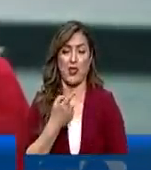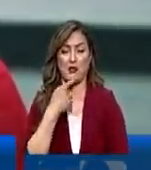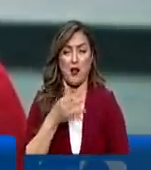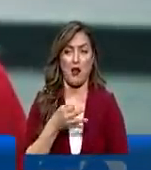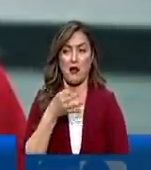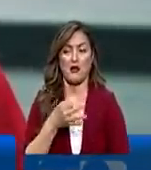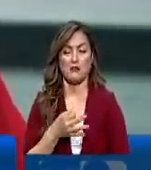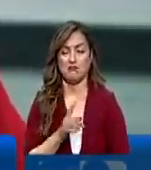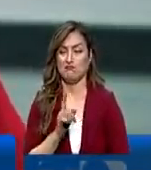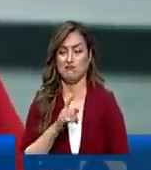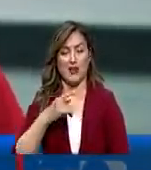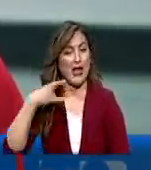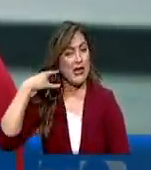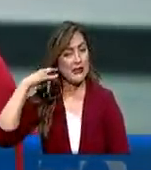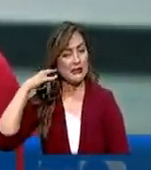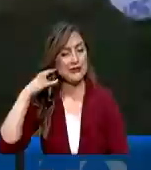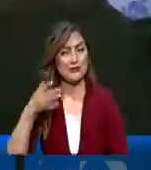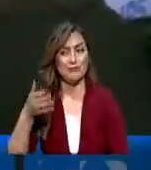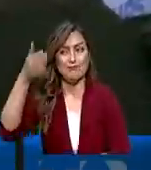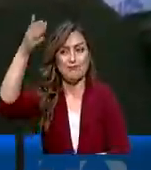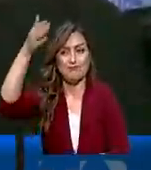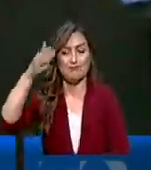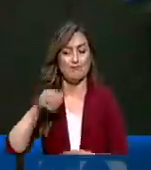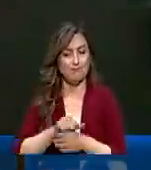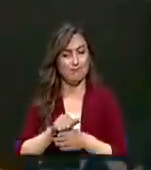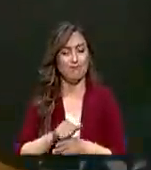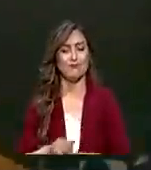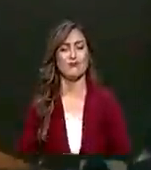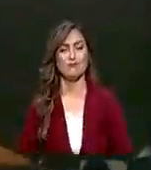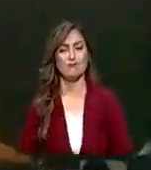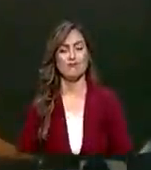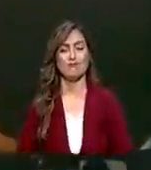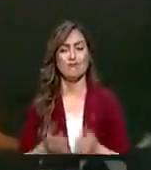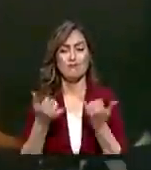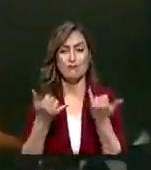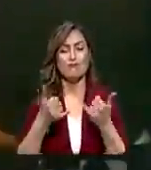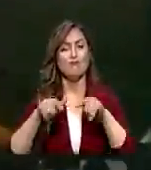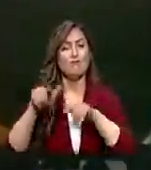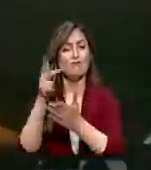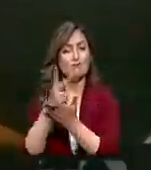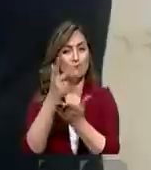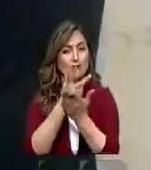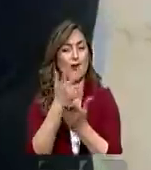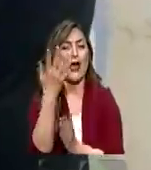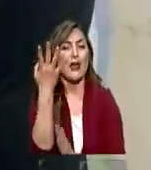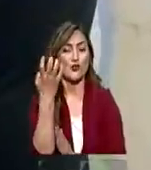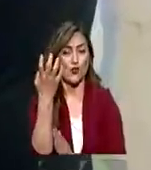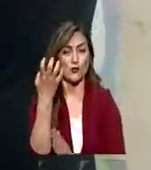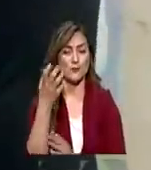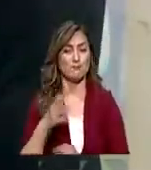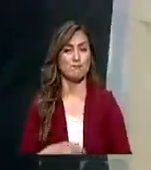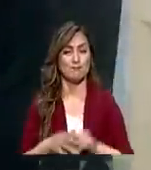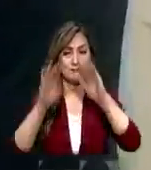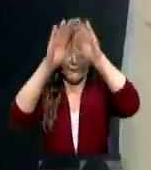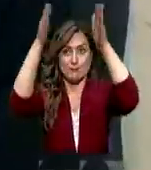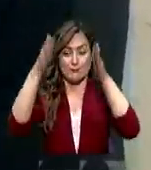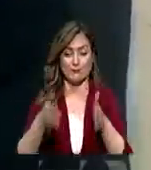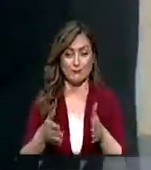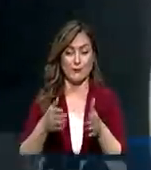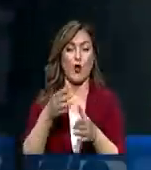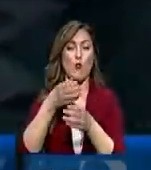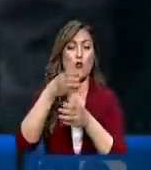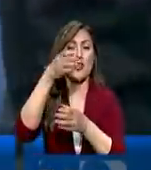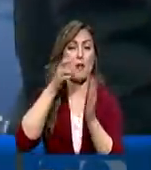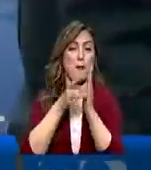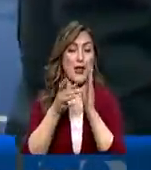la niñez hasta las personas adultas. Al momento hay 14 máquinas en estaciones de transporte. Por cada botella que se deposita en la